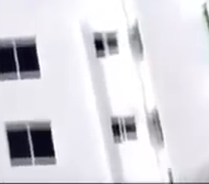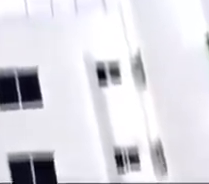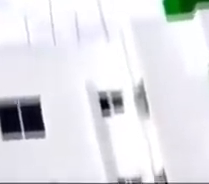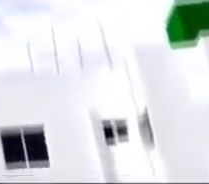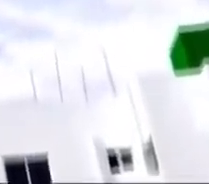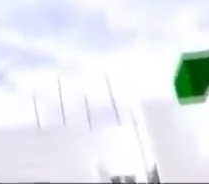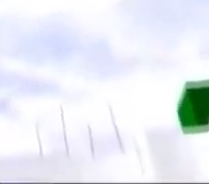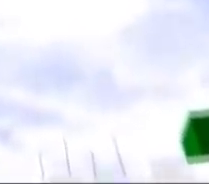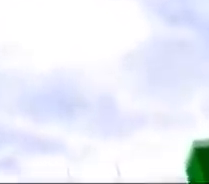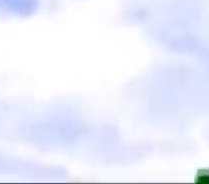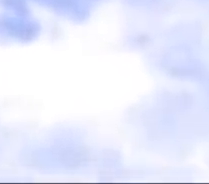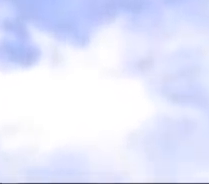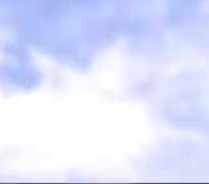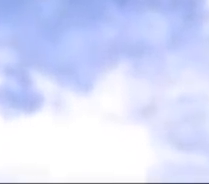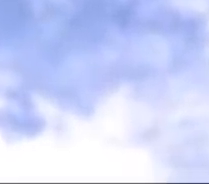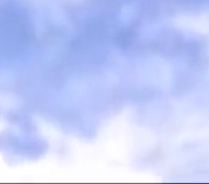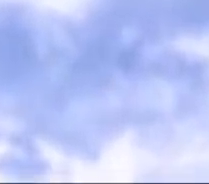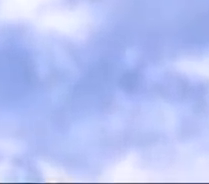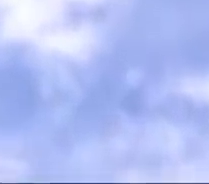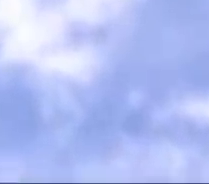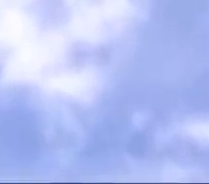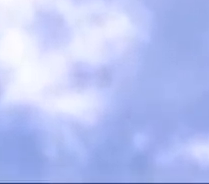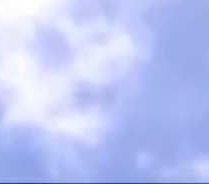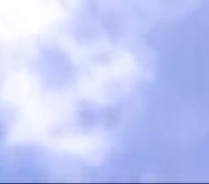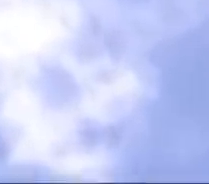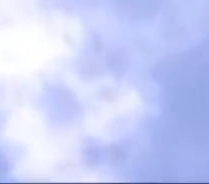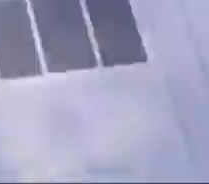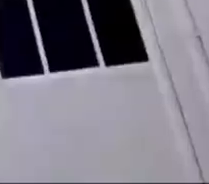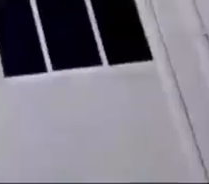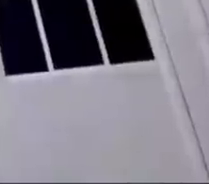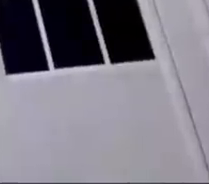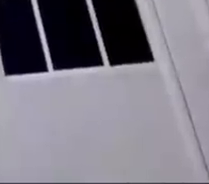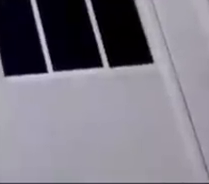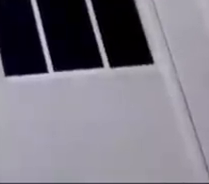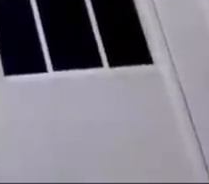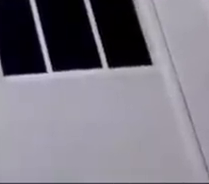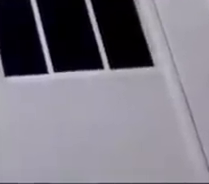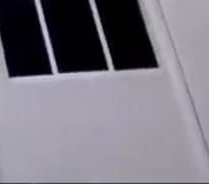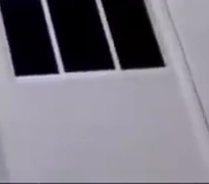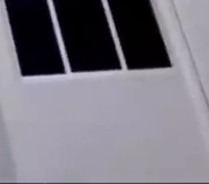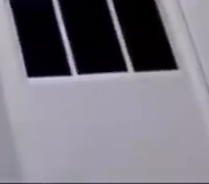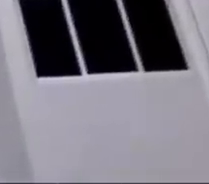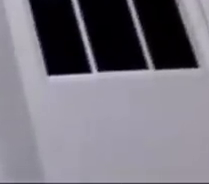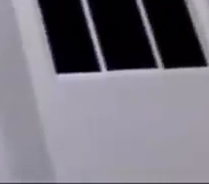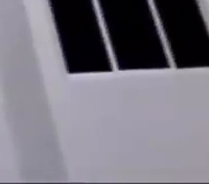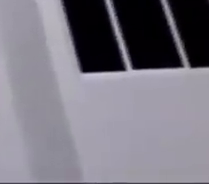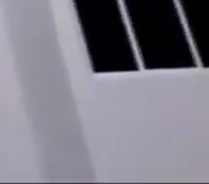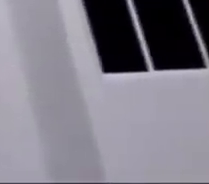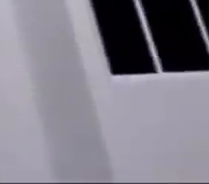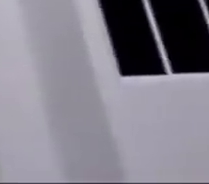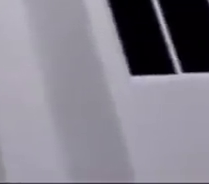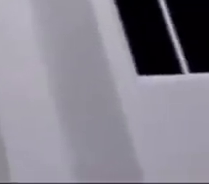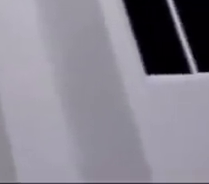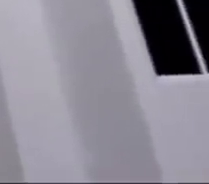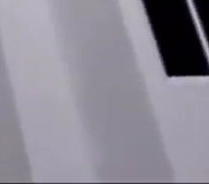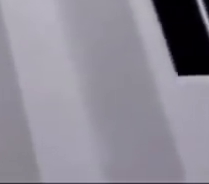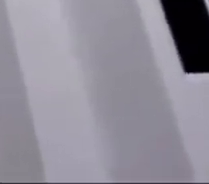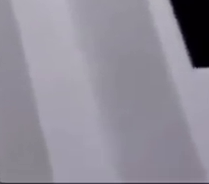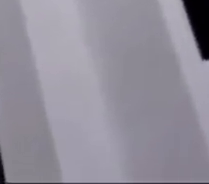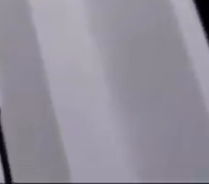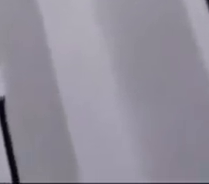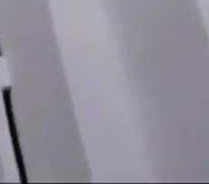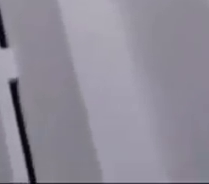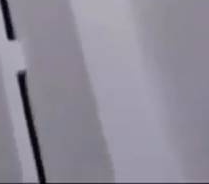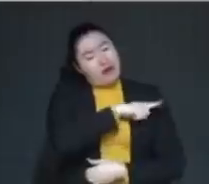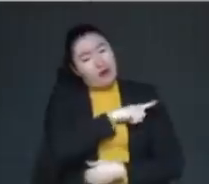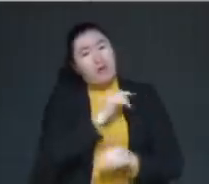para poderlos destinar a los grandes derechos, a educación, a salud, a vivienda, al derecho al deporte, al derecho a la